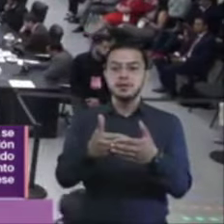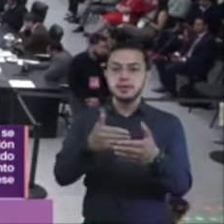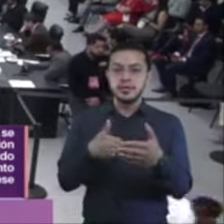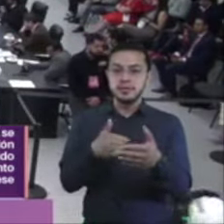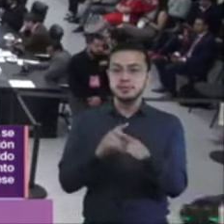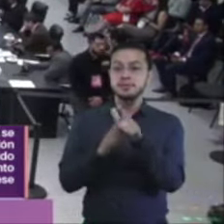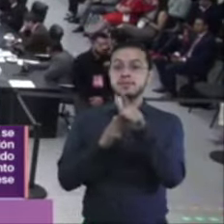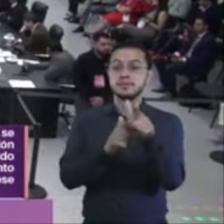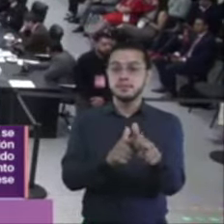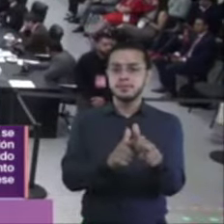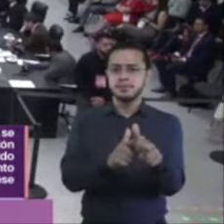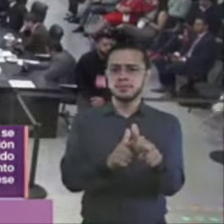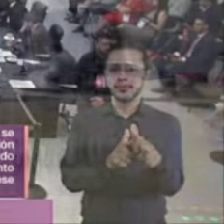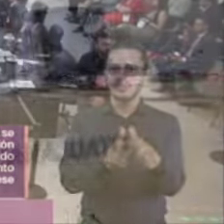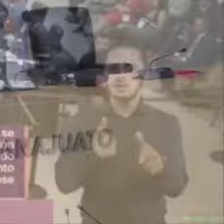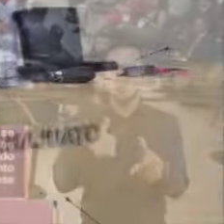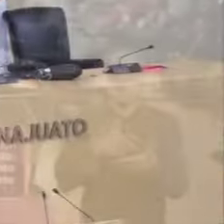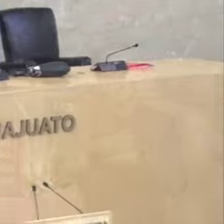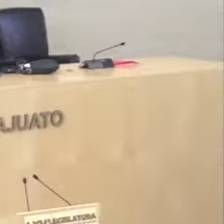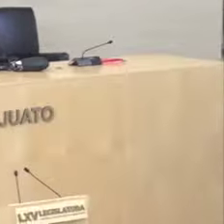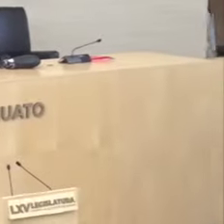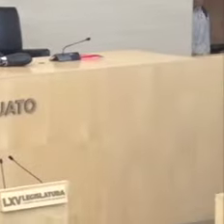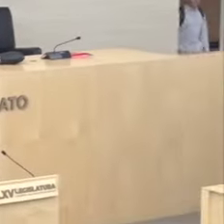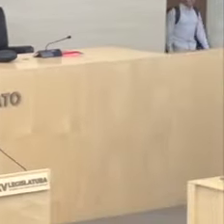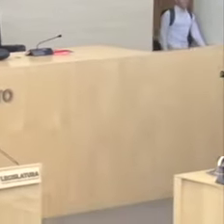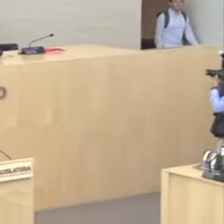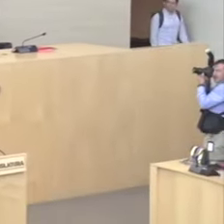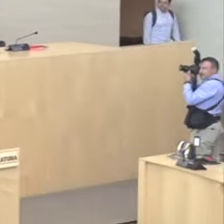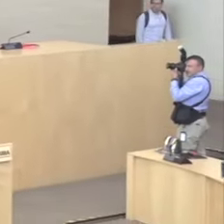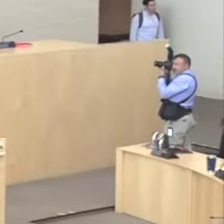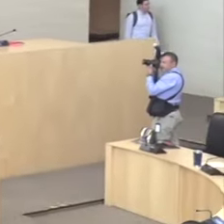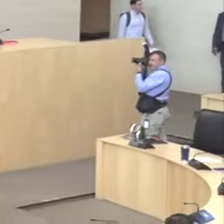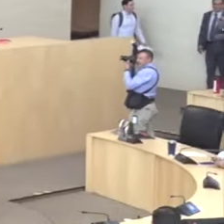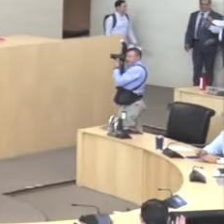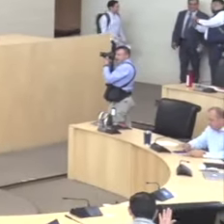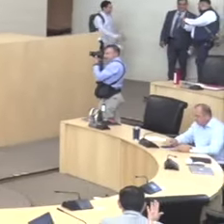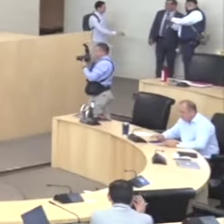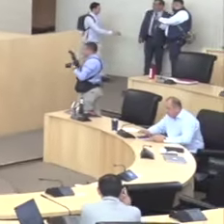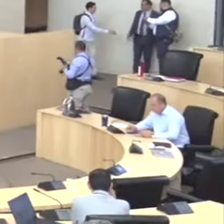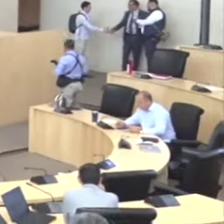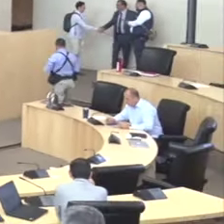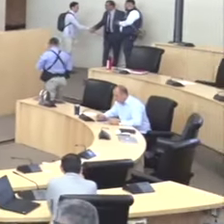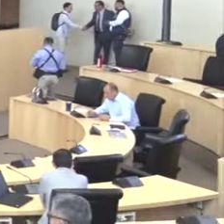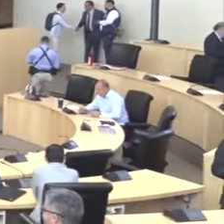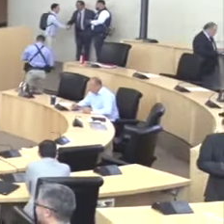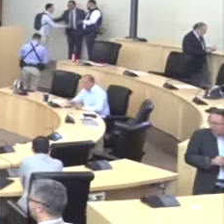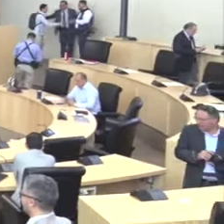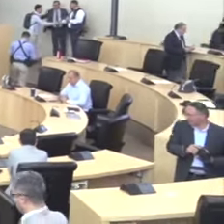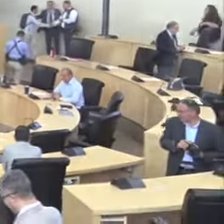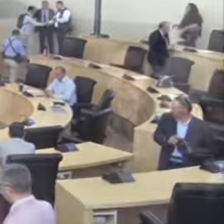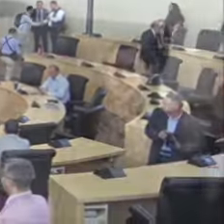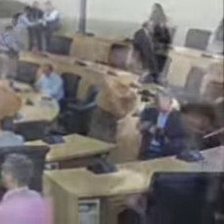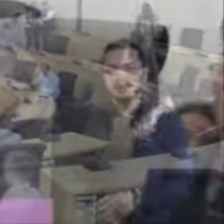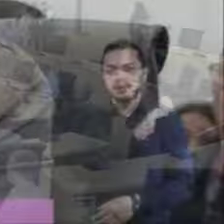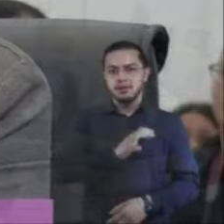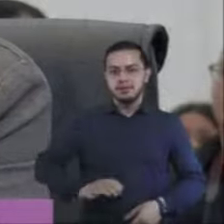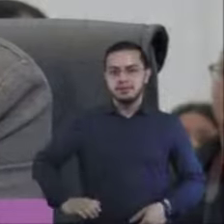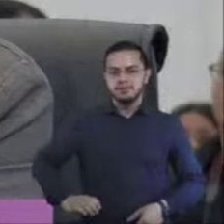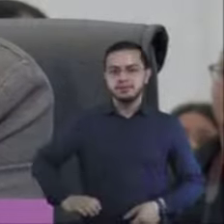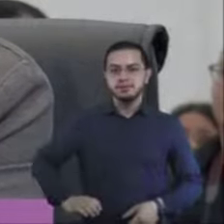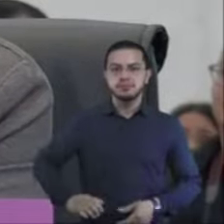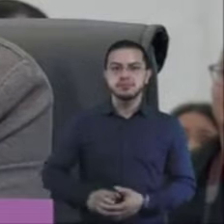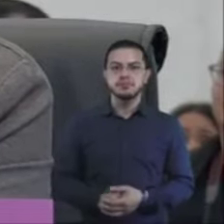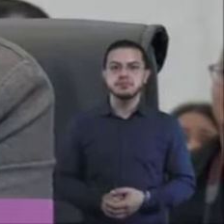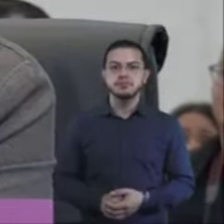validez de la elección de diputaciones plurinominales para el congreso del estado de Guanajuato el representante del partido